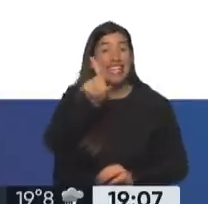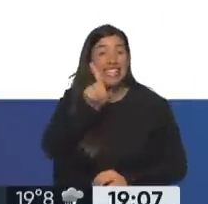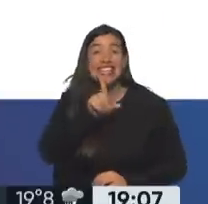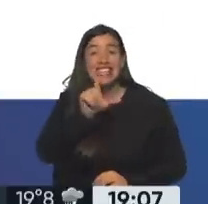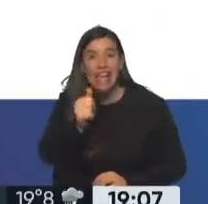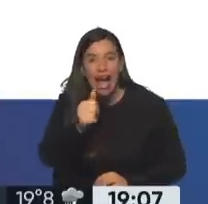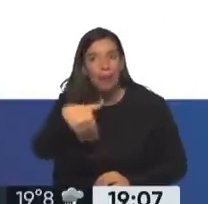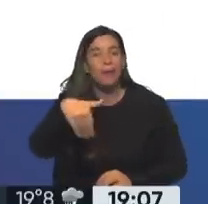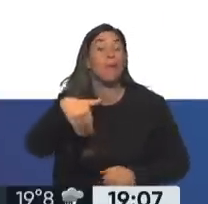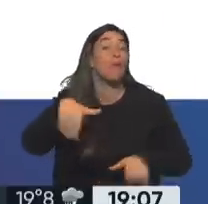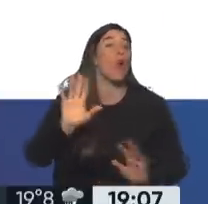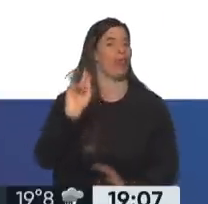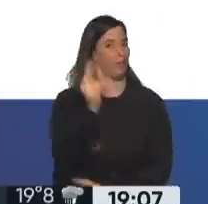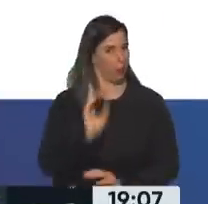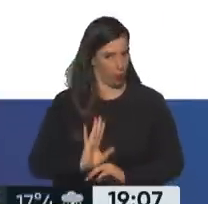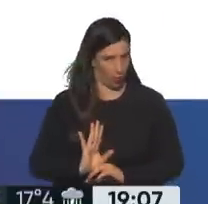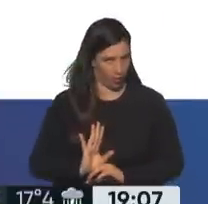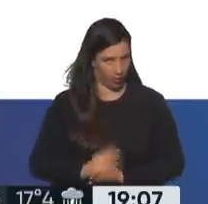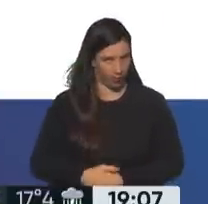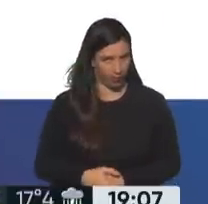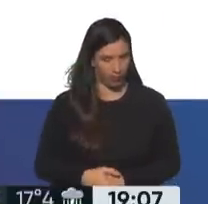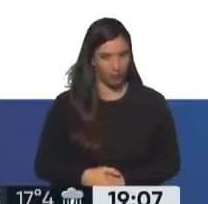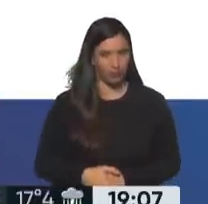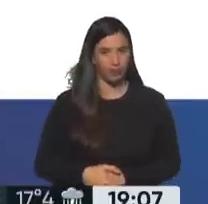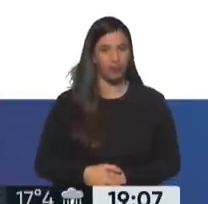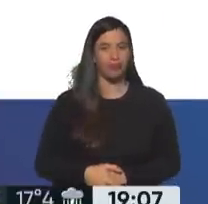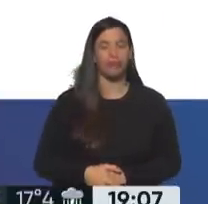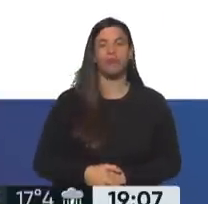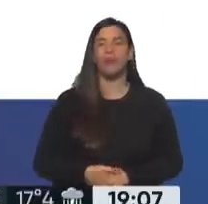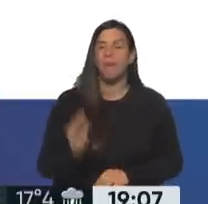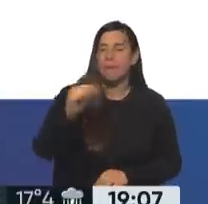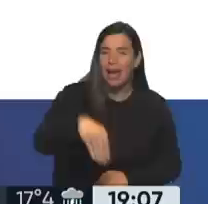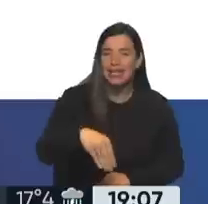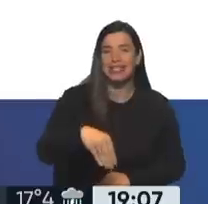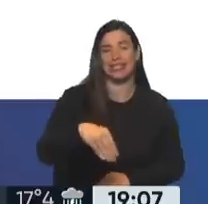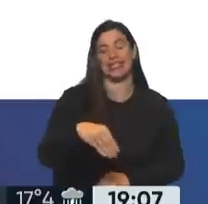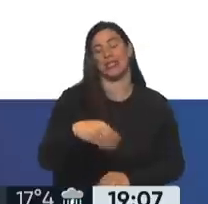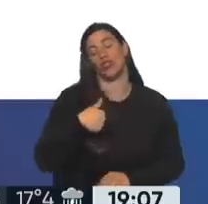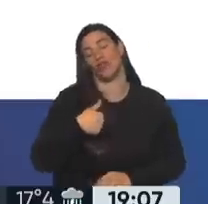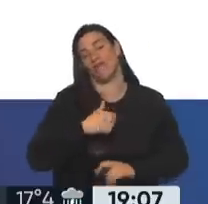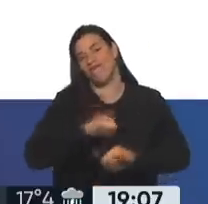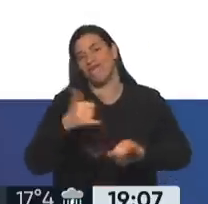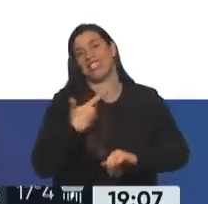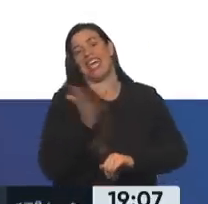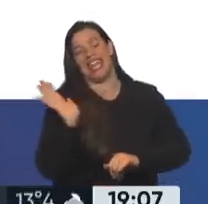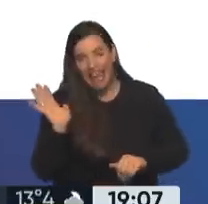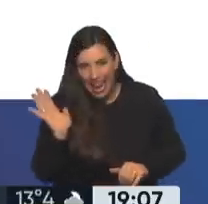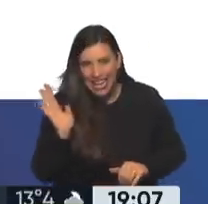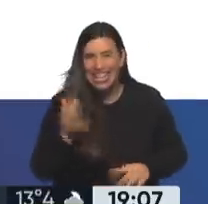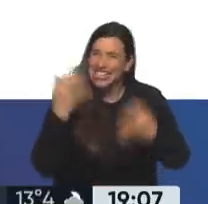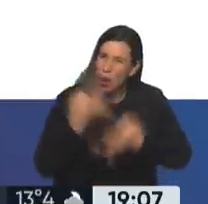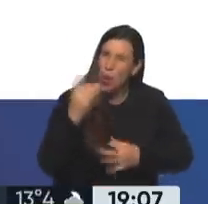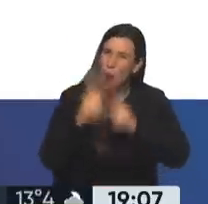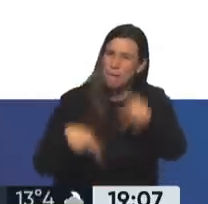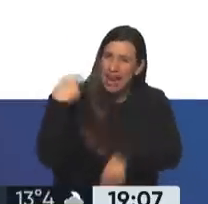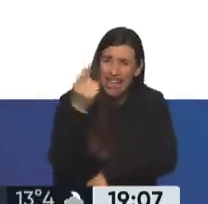agrega, esto lo puedo decir en líneas muy generales, pero seguramente mañana, mañana es miércoles, saquemos